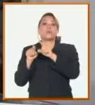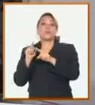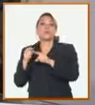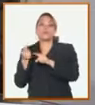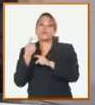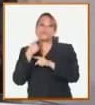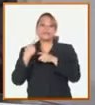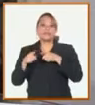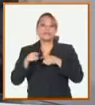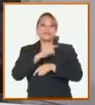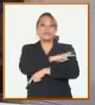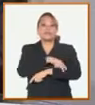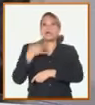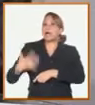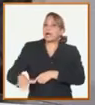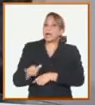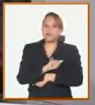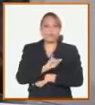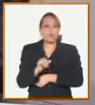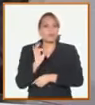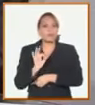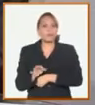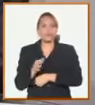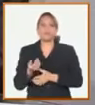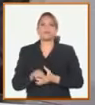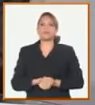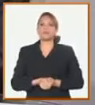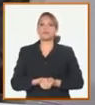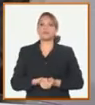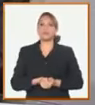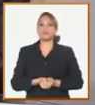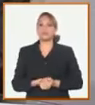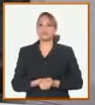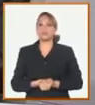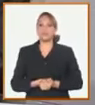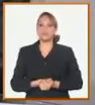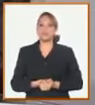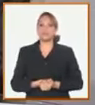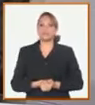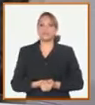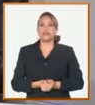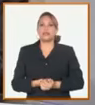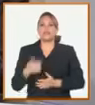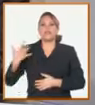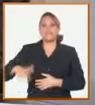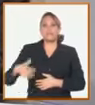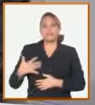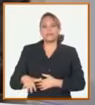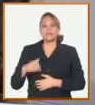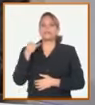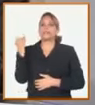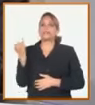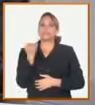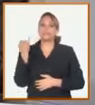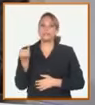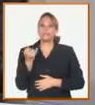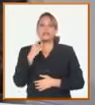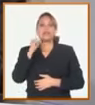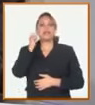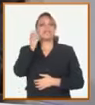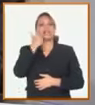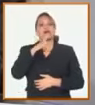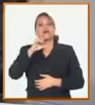importar está claro el Café también o sea hay un incremento de los precios internacionales hay varias noticias incluso de la FAO